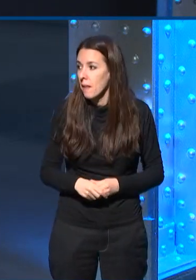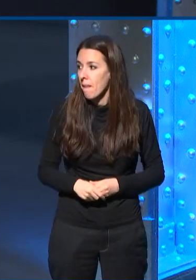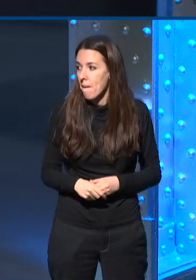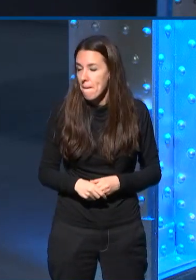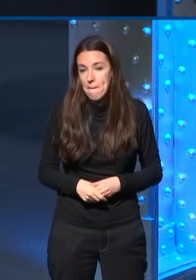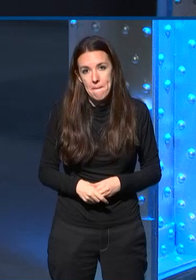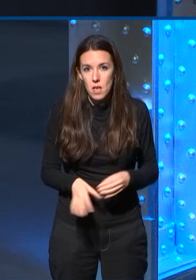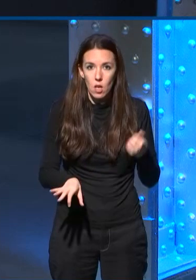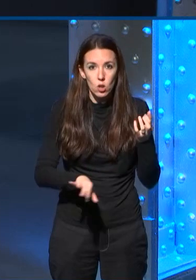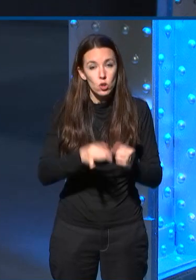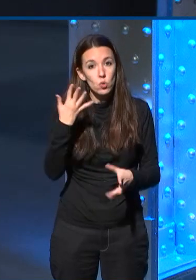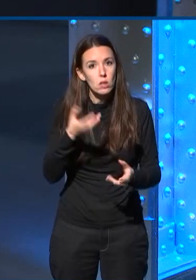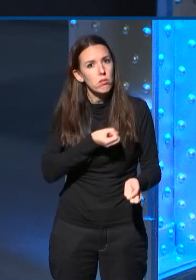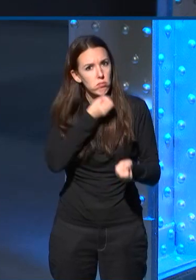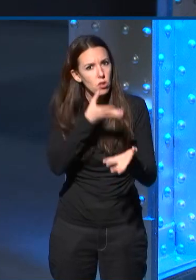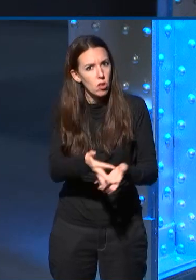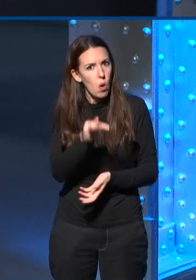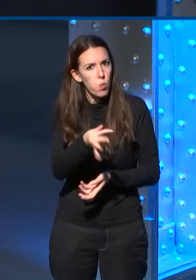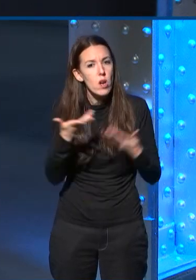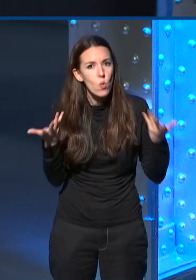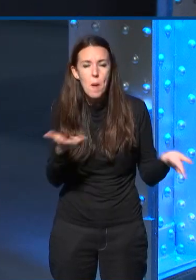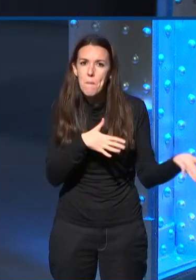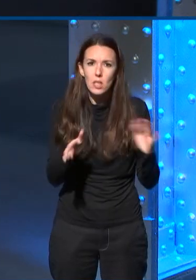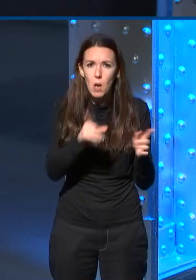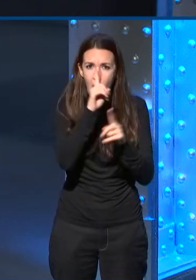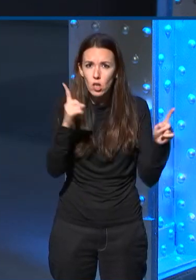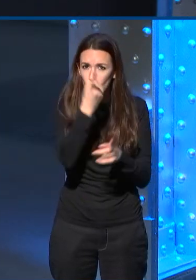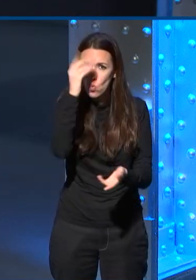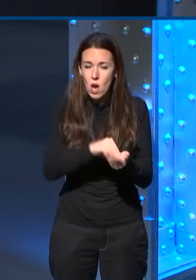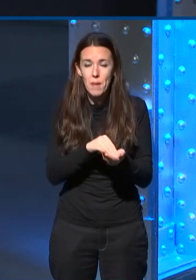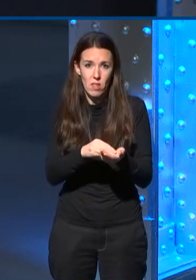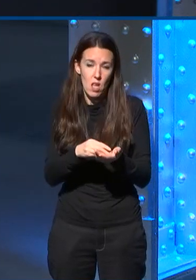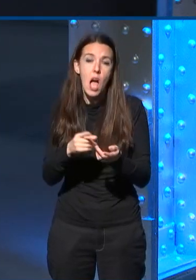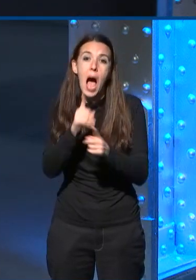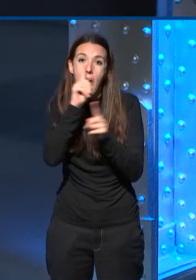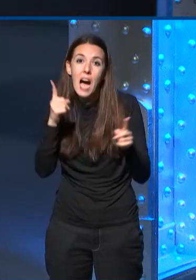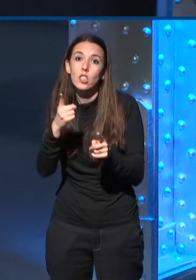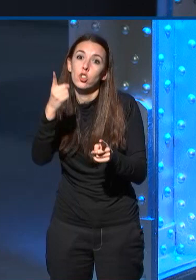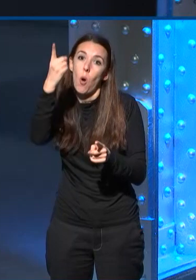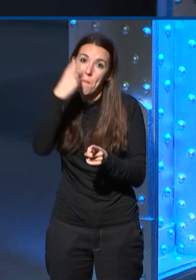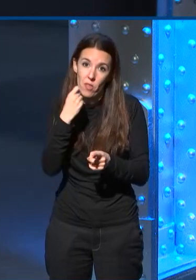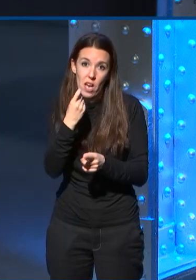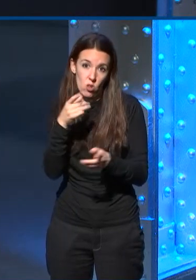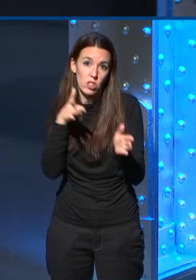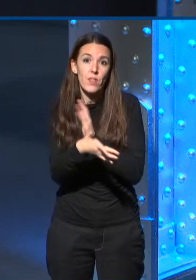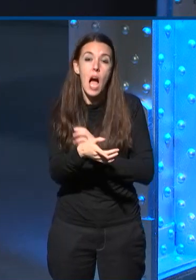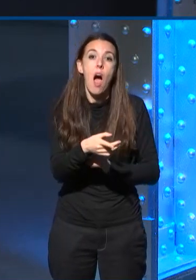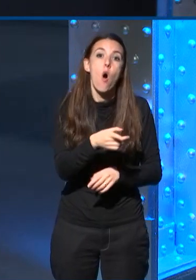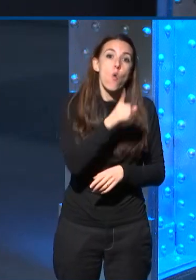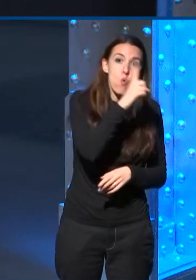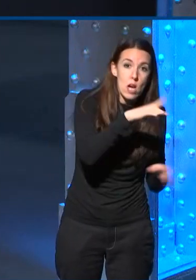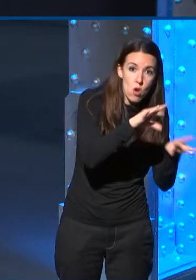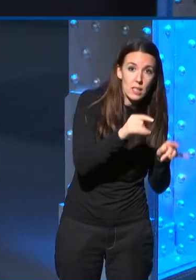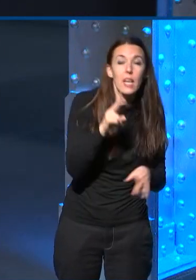Afortunadamente, de vez en cuando hay una buena noticia, y es que más o menos una vez al año marciano, que es 2 veces el terrestre, se producen lo que la NASA